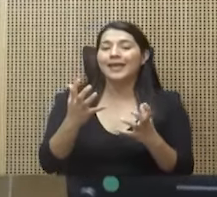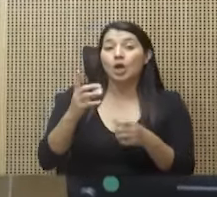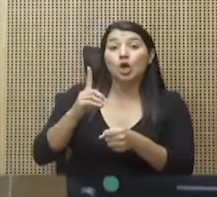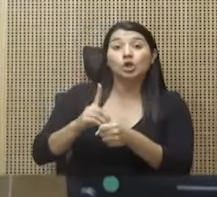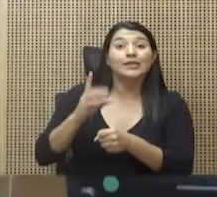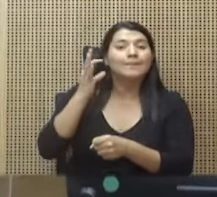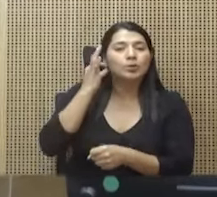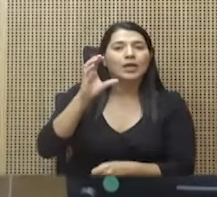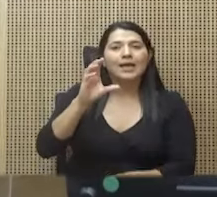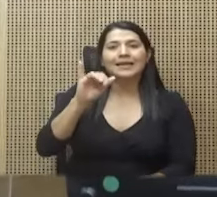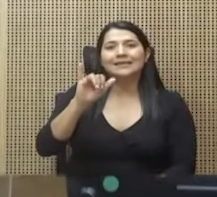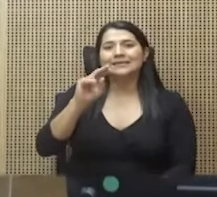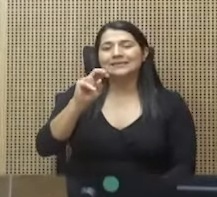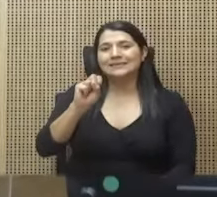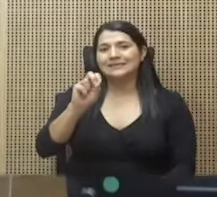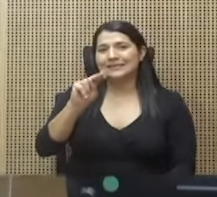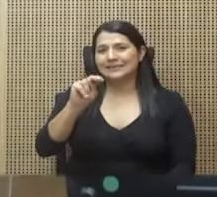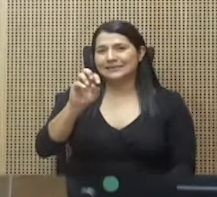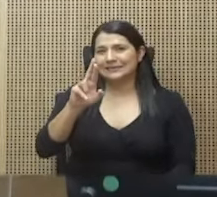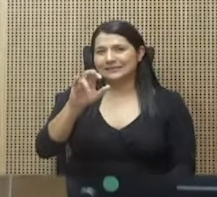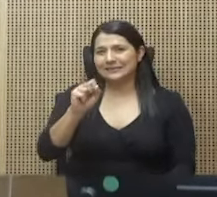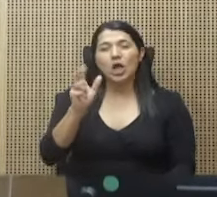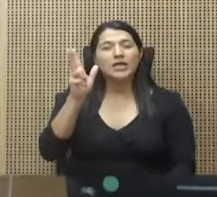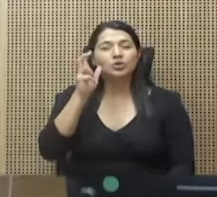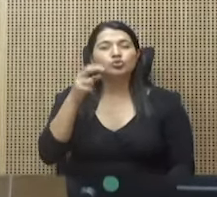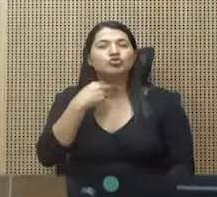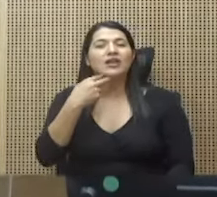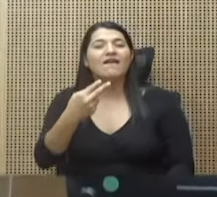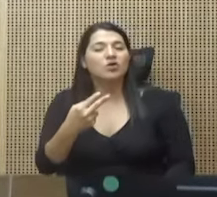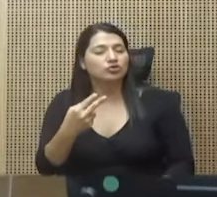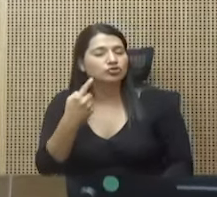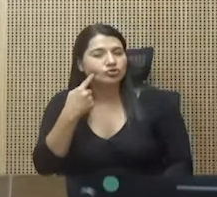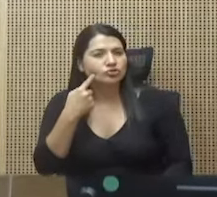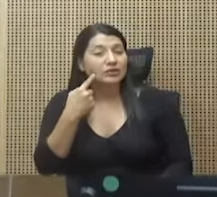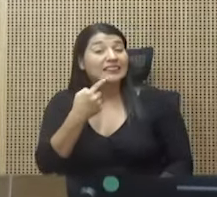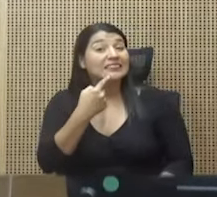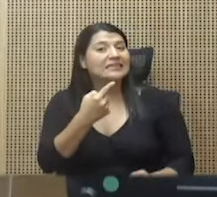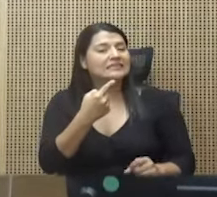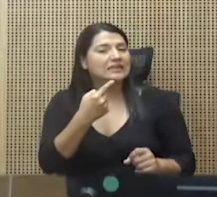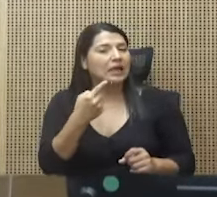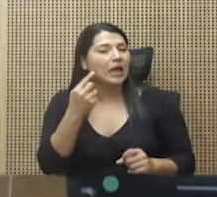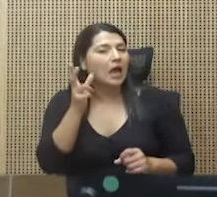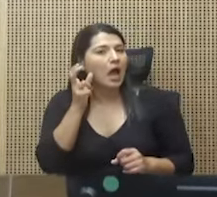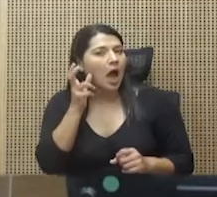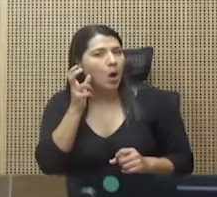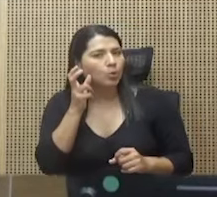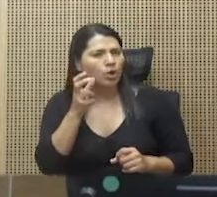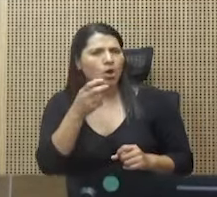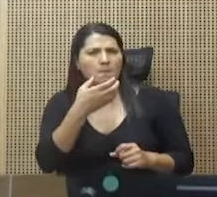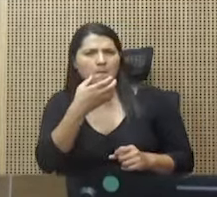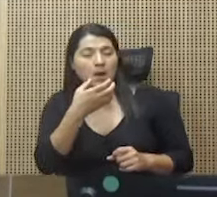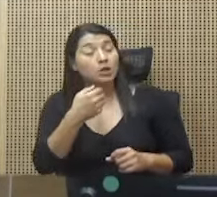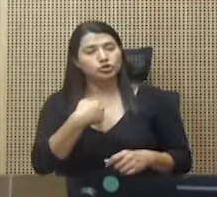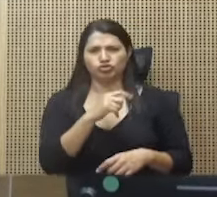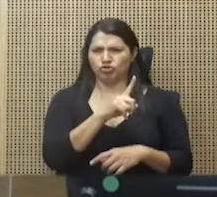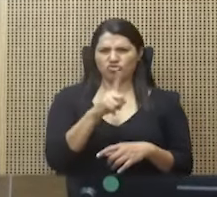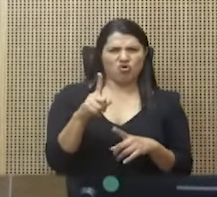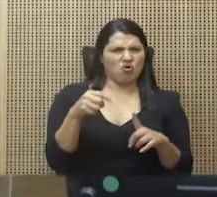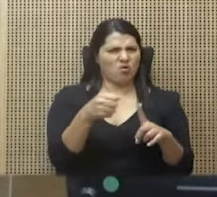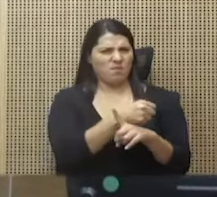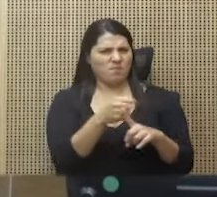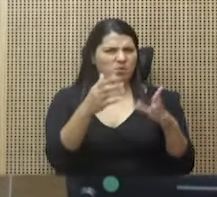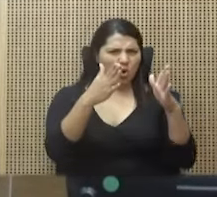detenimiento esta voz. Yo no soy violento y yo he tenido fe de que nosotros podemos sacar